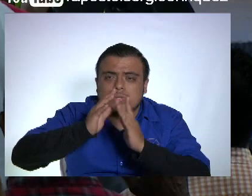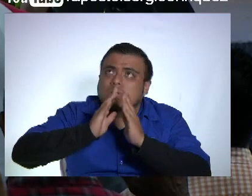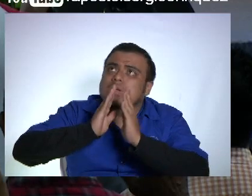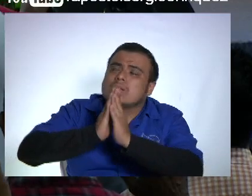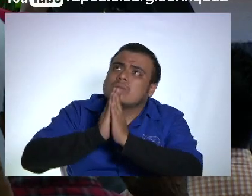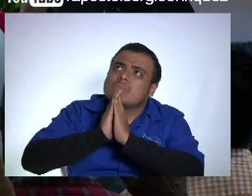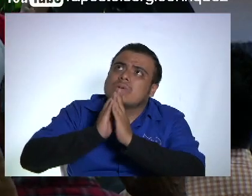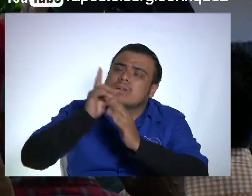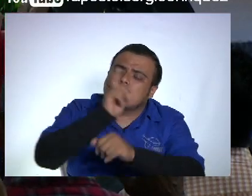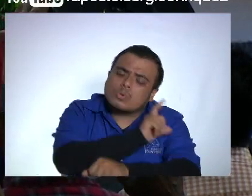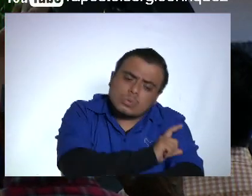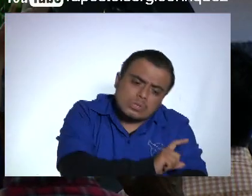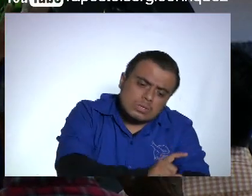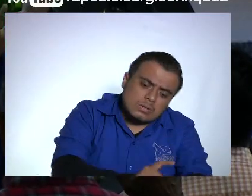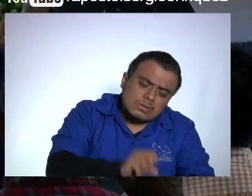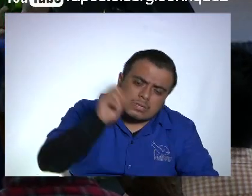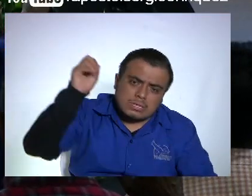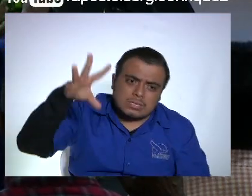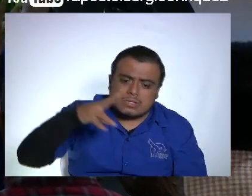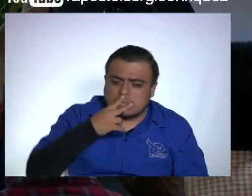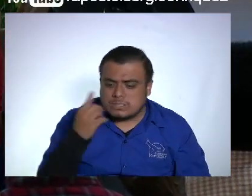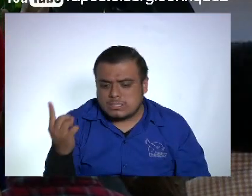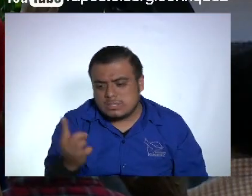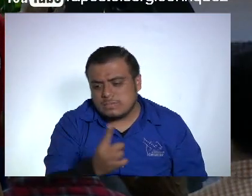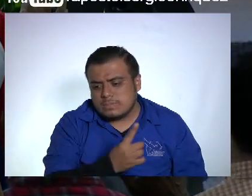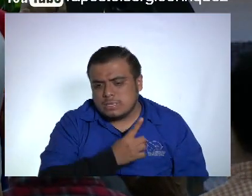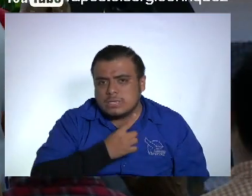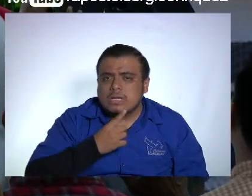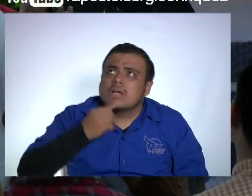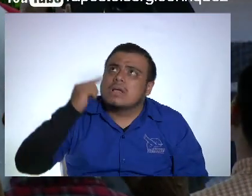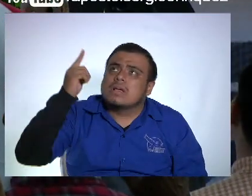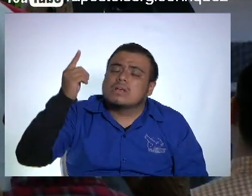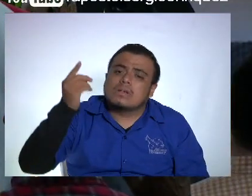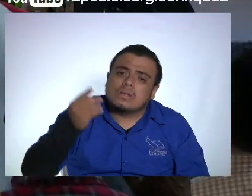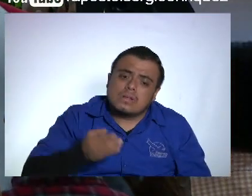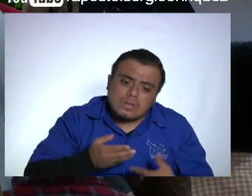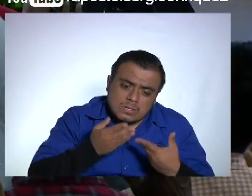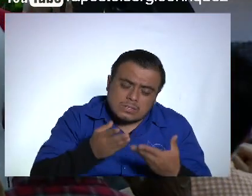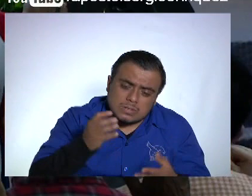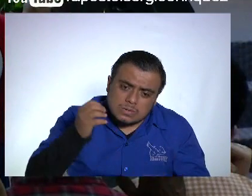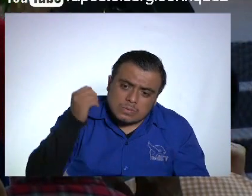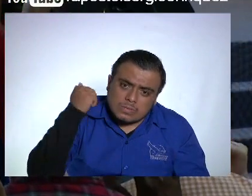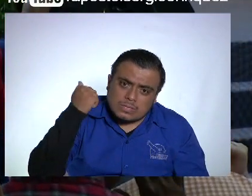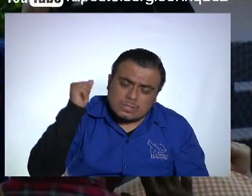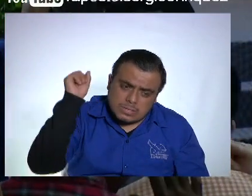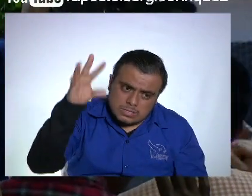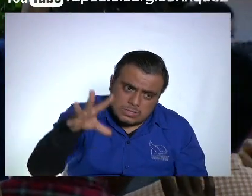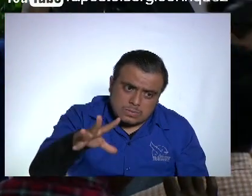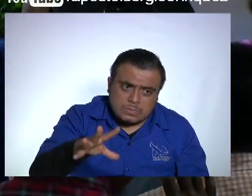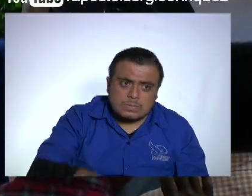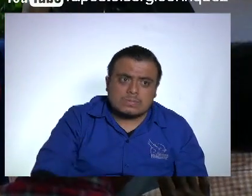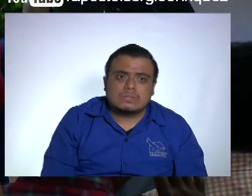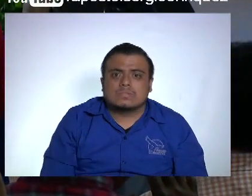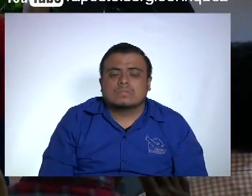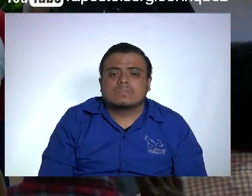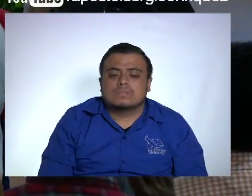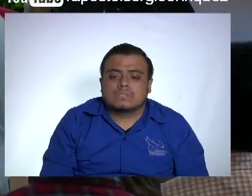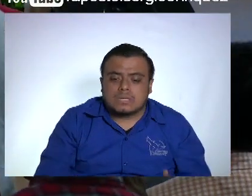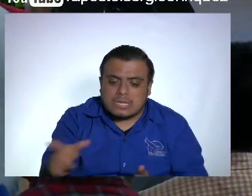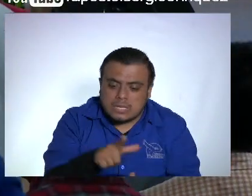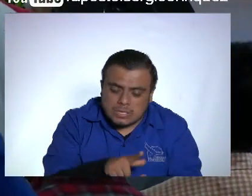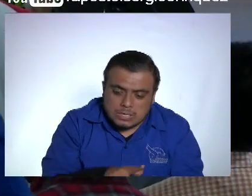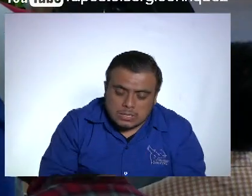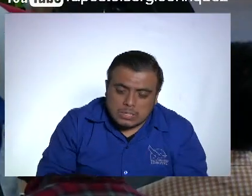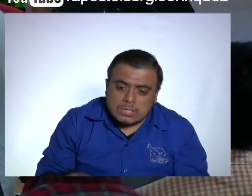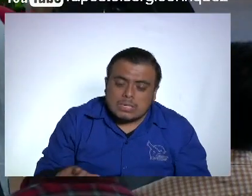que sigas bendiciendo a mis hermanos, que los lleves con bien hasta sus casas, Padre bendito, y que al lugar a donde